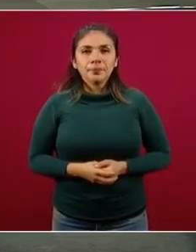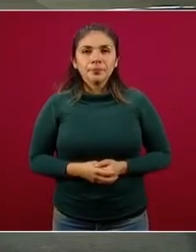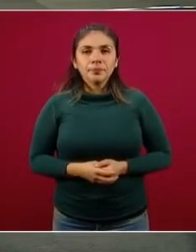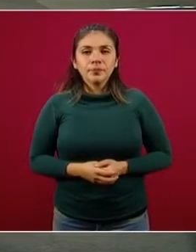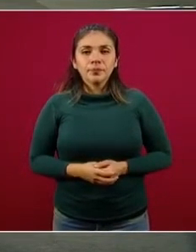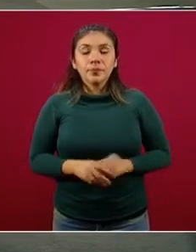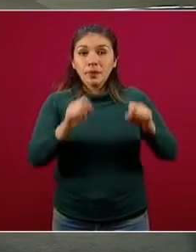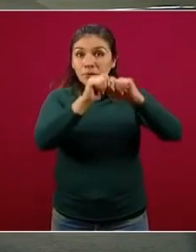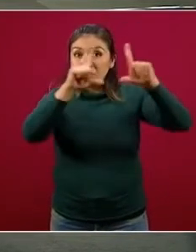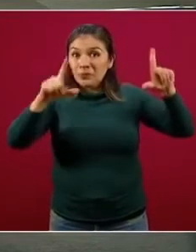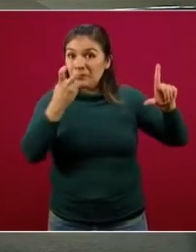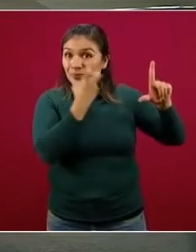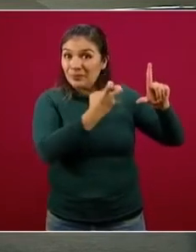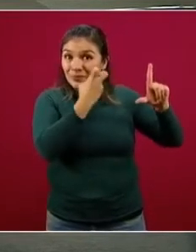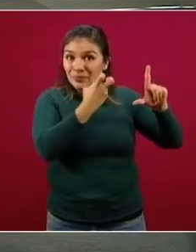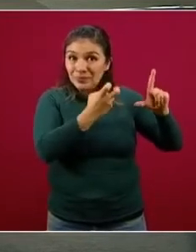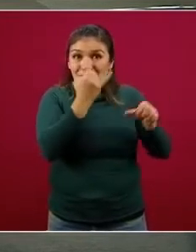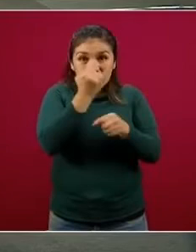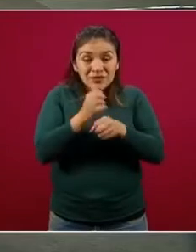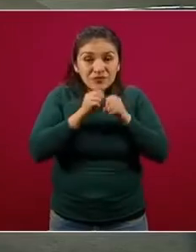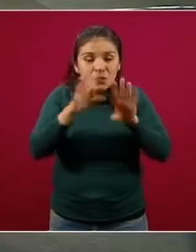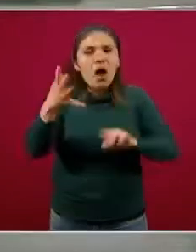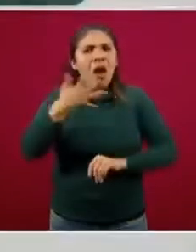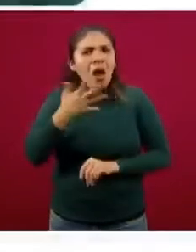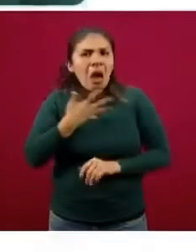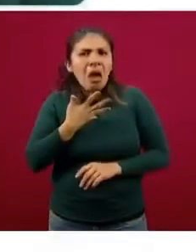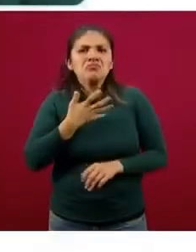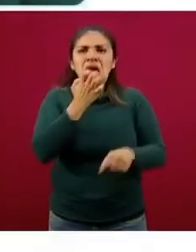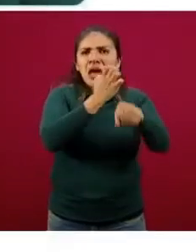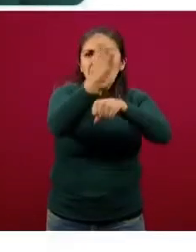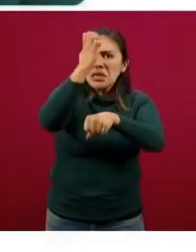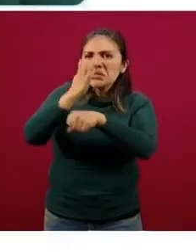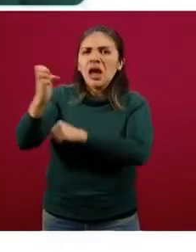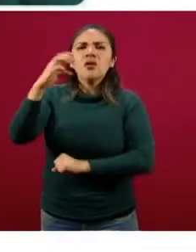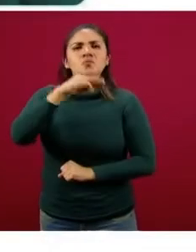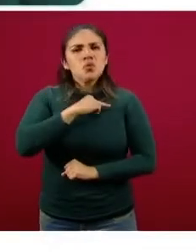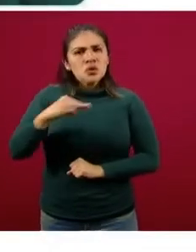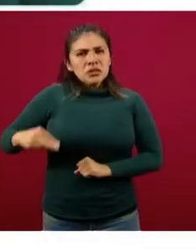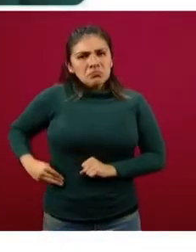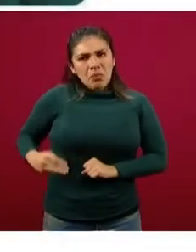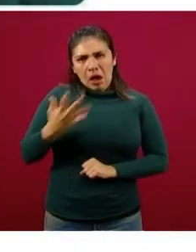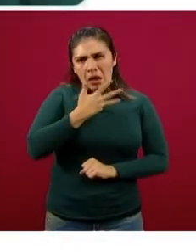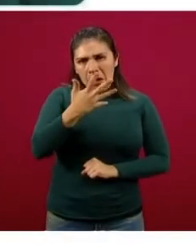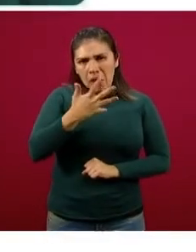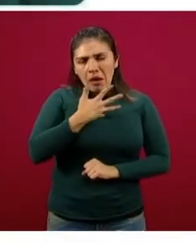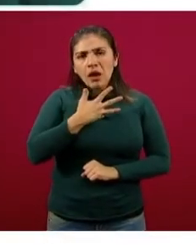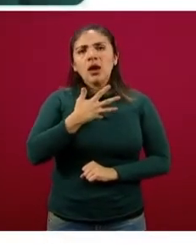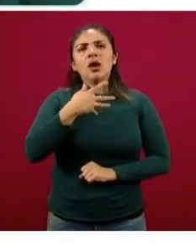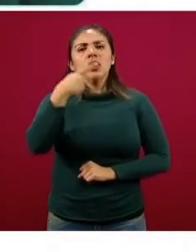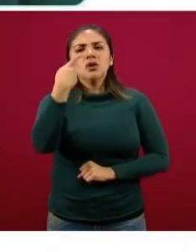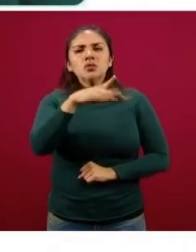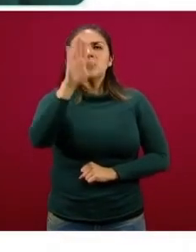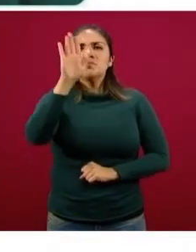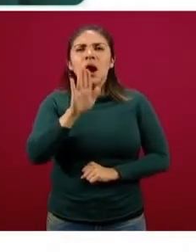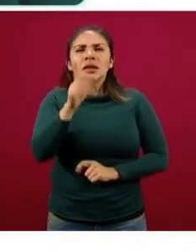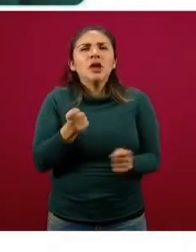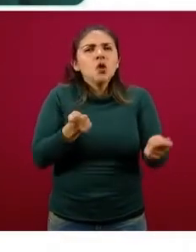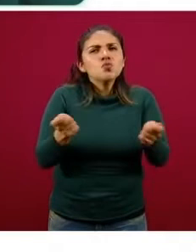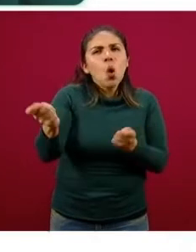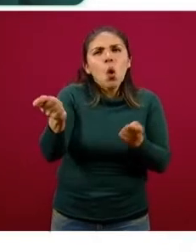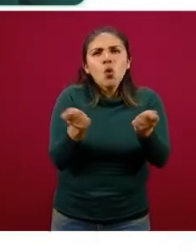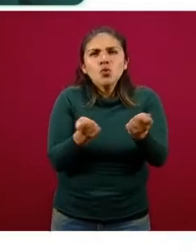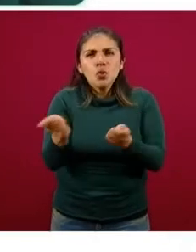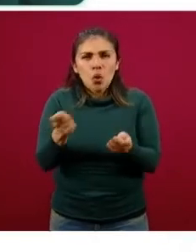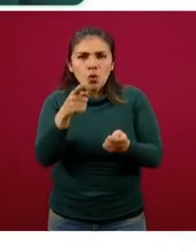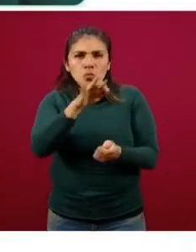Este tablero de datos, que tiene datos estatales y municipales, que tiene una forma de tablero de control en donde